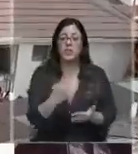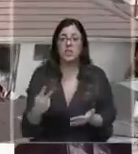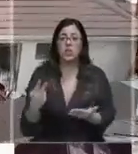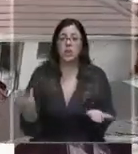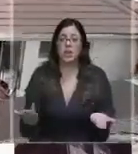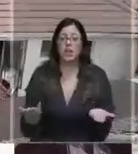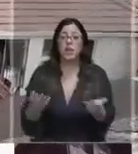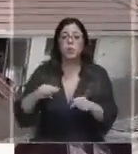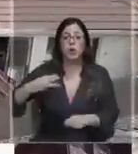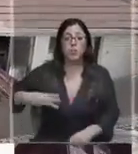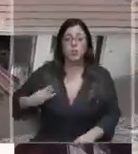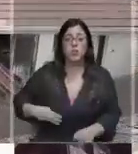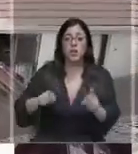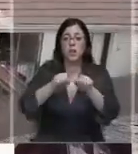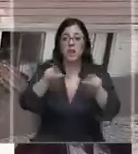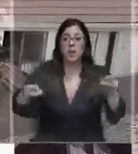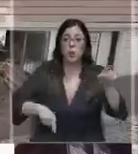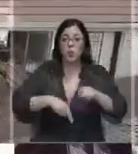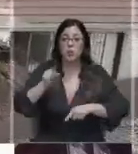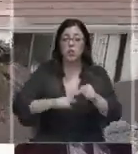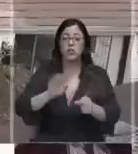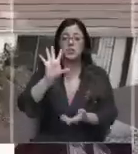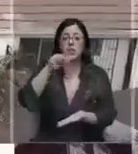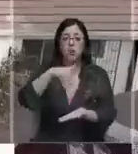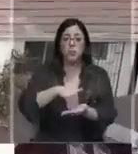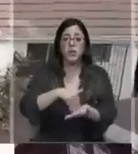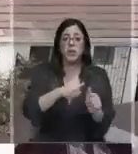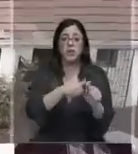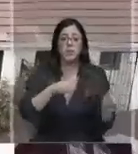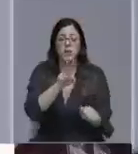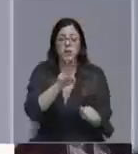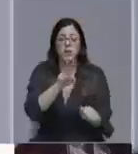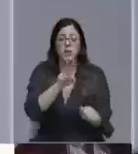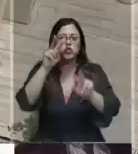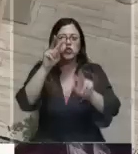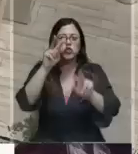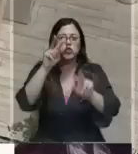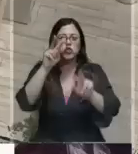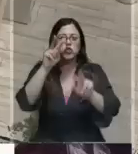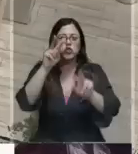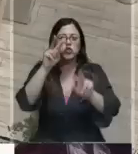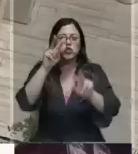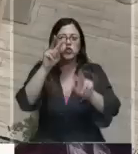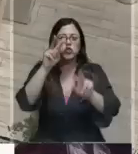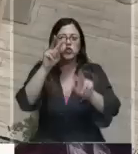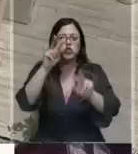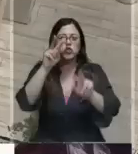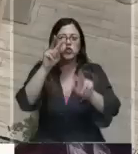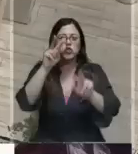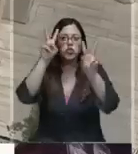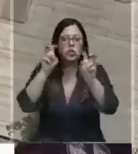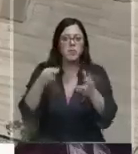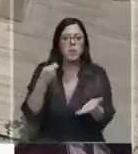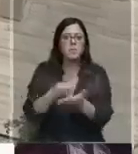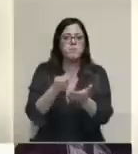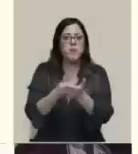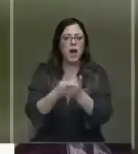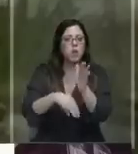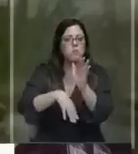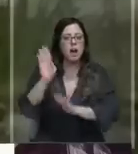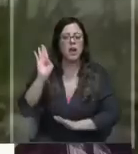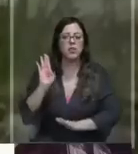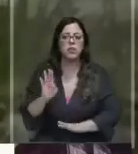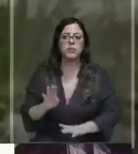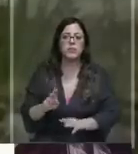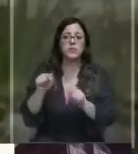del municipio un terreno de 5.000 metros cuadrados para levantar un centro de salud. Tuvieron acusaciones por un eventual pago de sobreprecio.